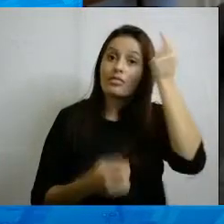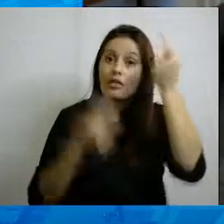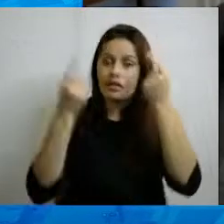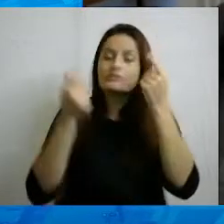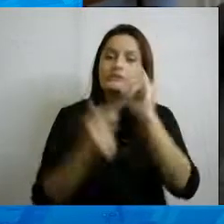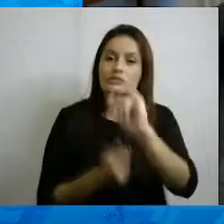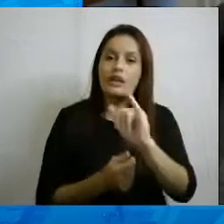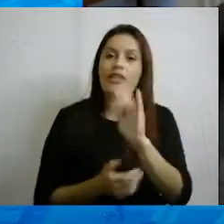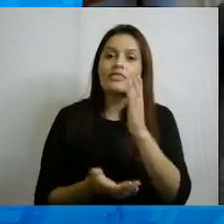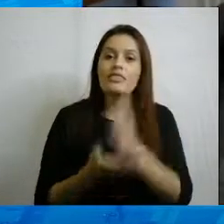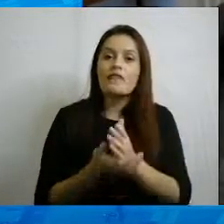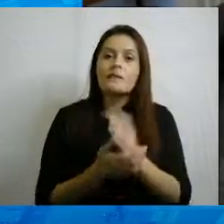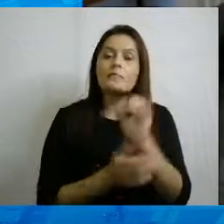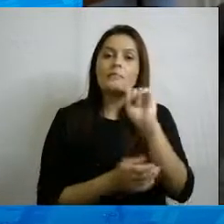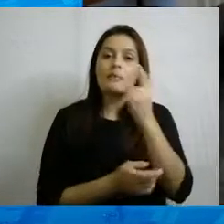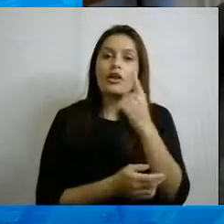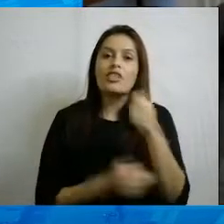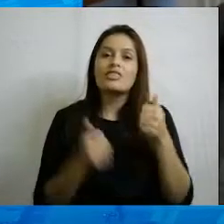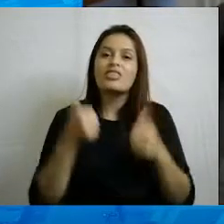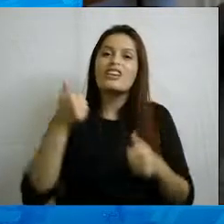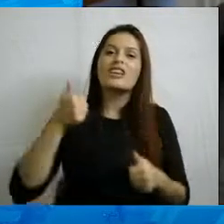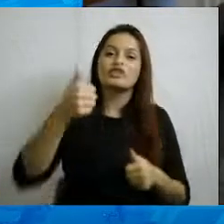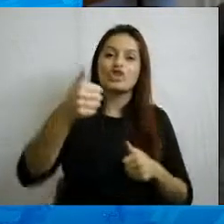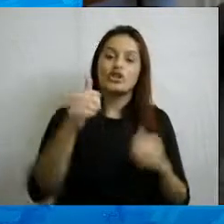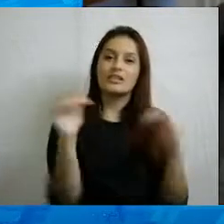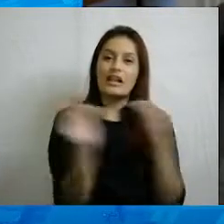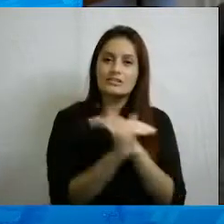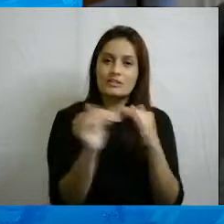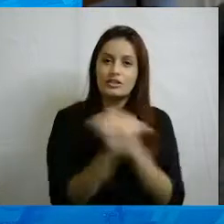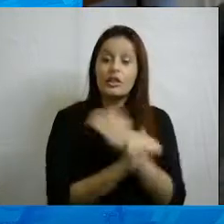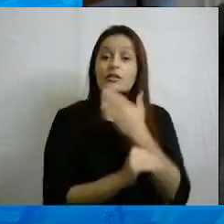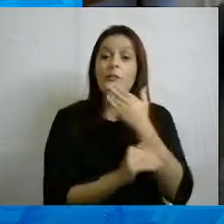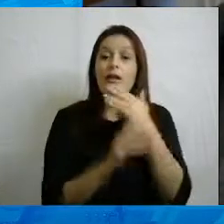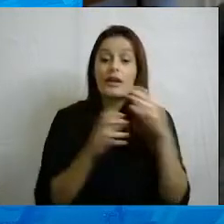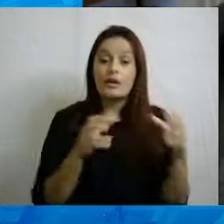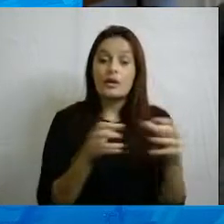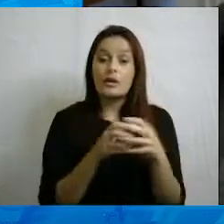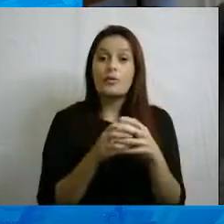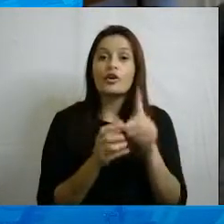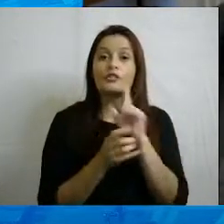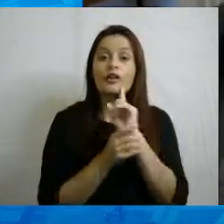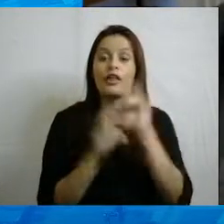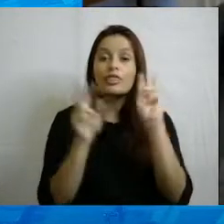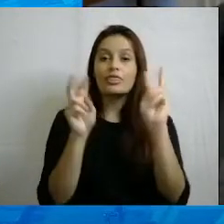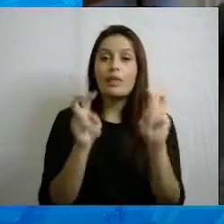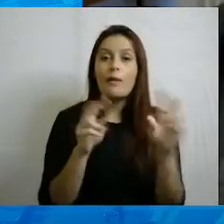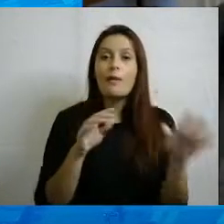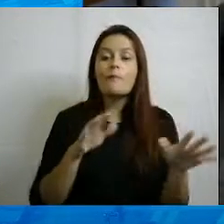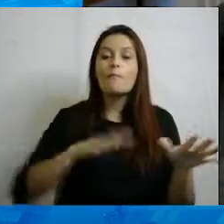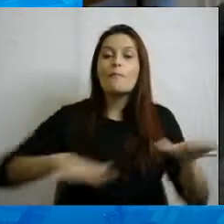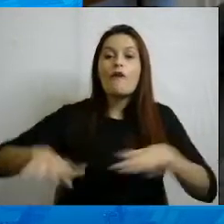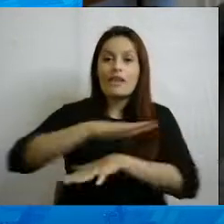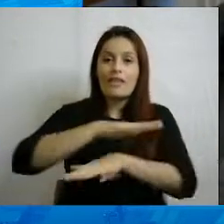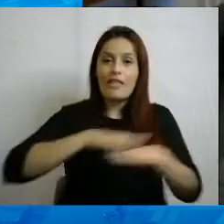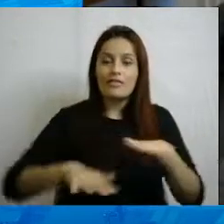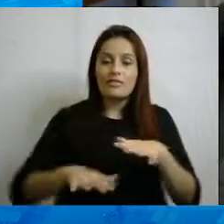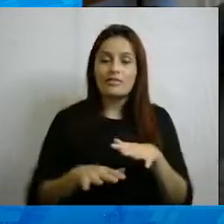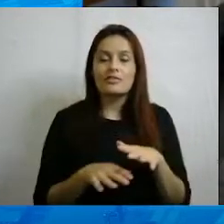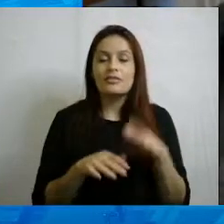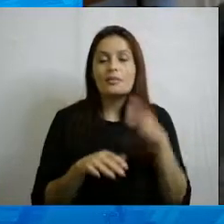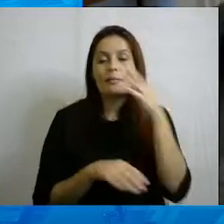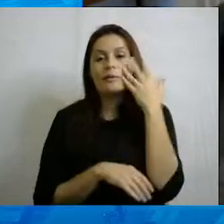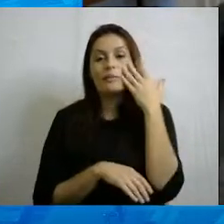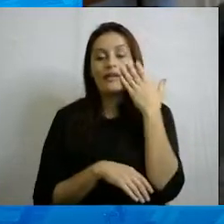que abordar con la Dirección de Tránsito, con el equipo también que está asesorando en materias de movilidad, Melipilla,